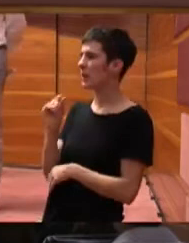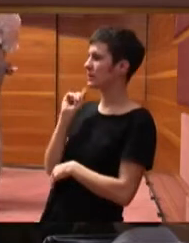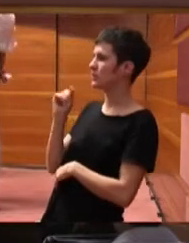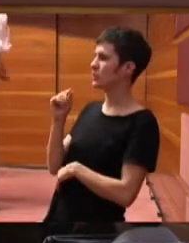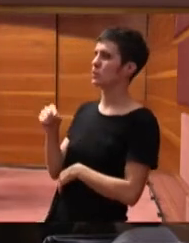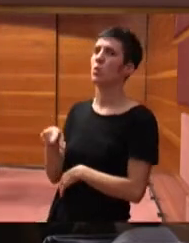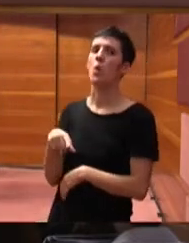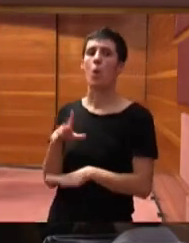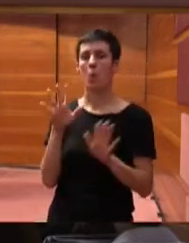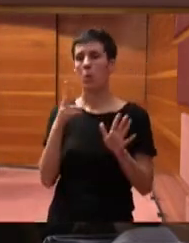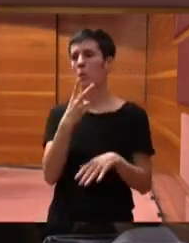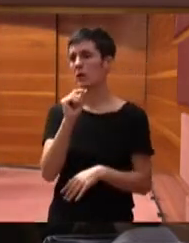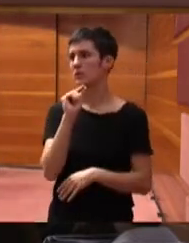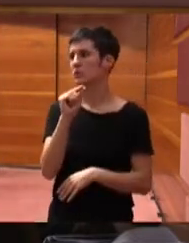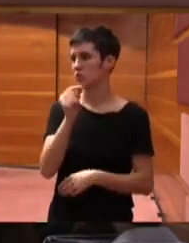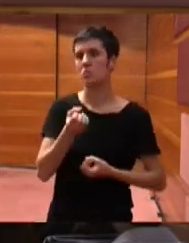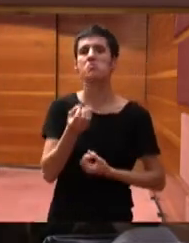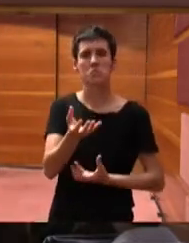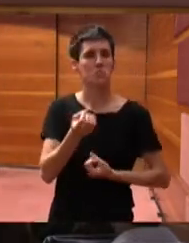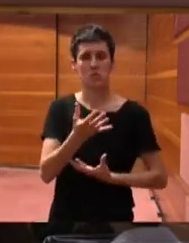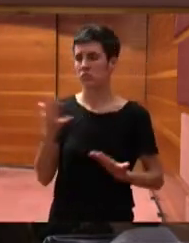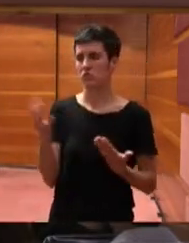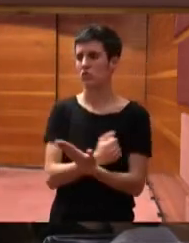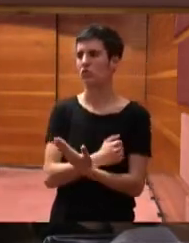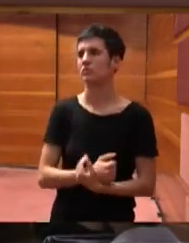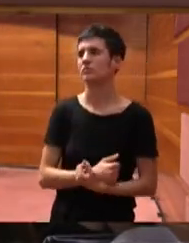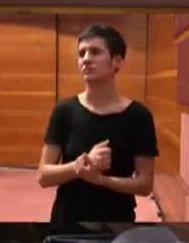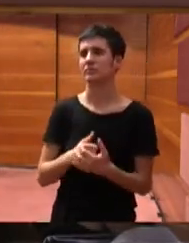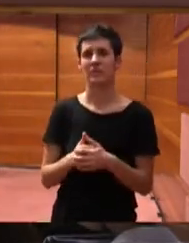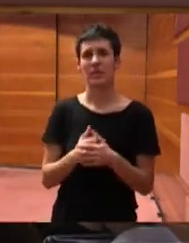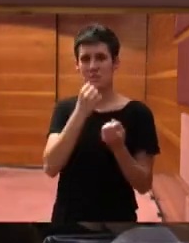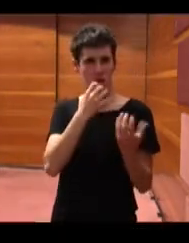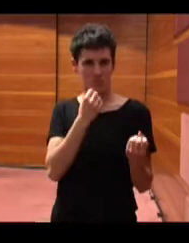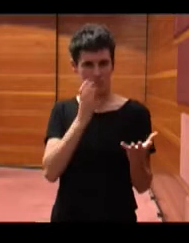Oh, en 20 minutos os cuento de todo. Bien, bien.